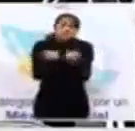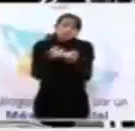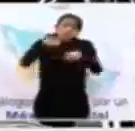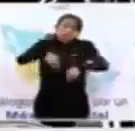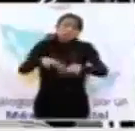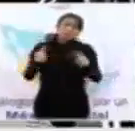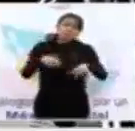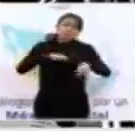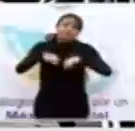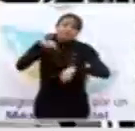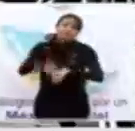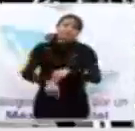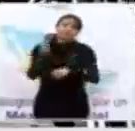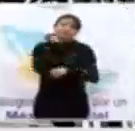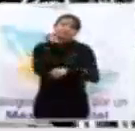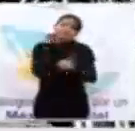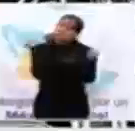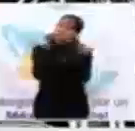queda